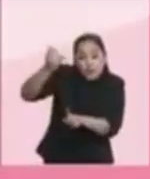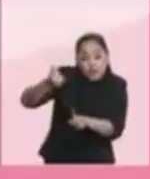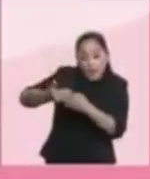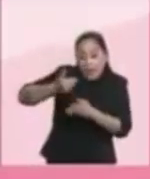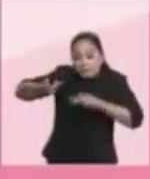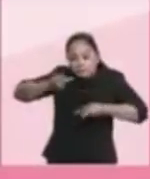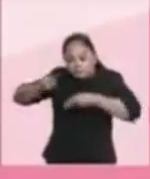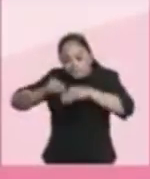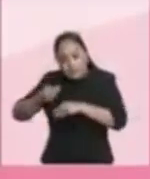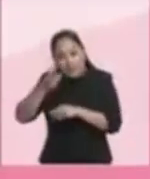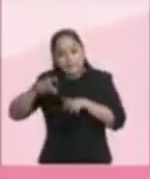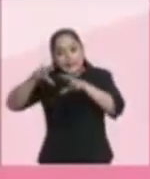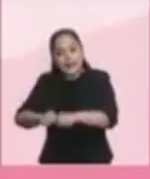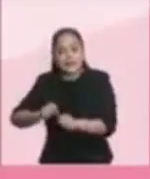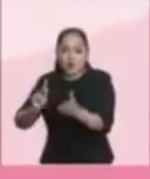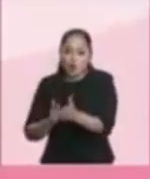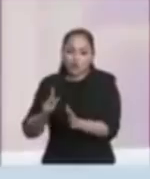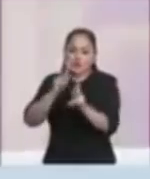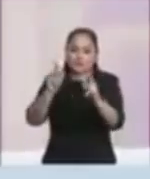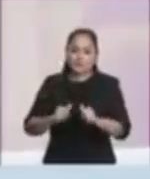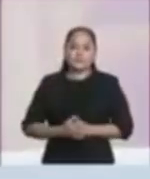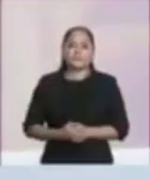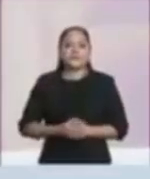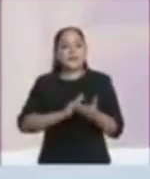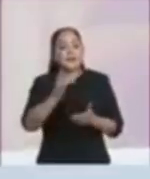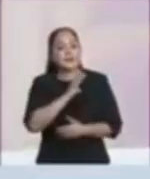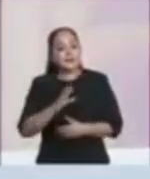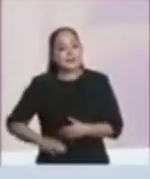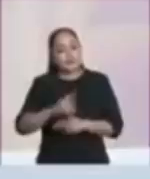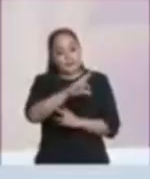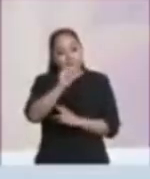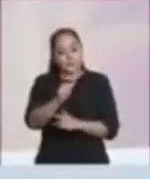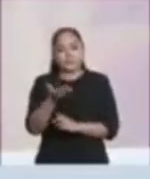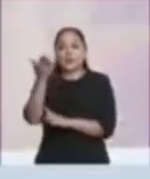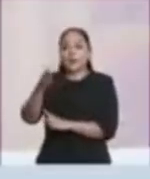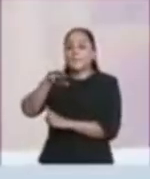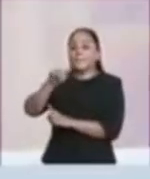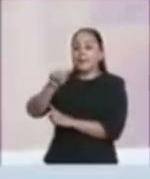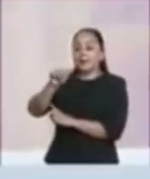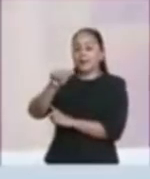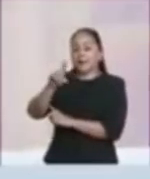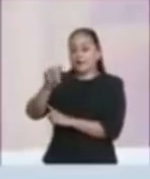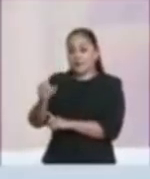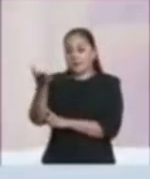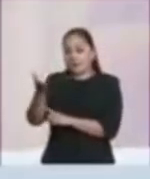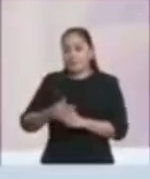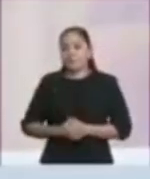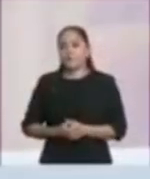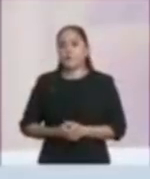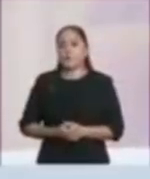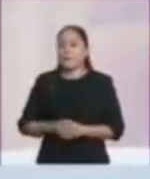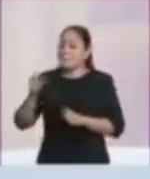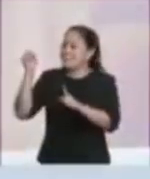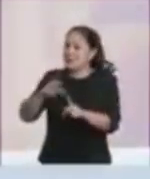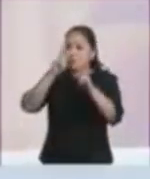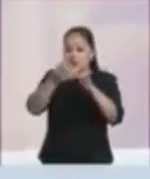paz. Gracias, candidato Anaya. Candidato Mid, si quiere tomar la palabra, porque estamos hablando de ese